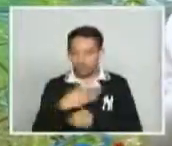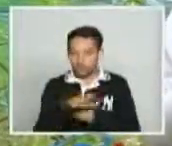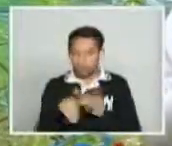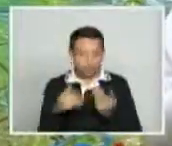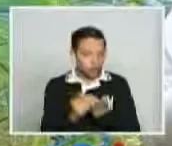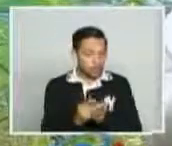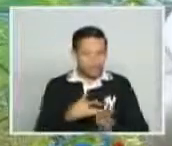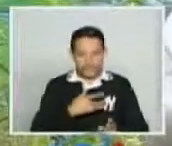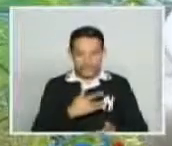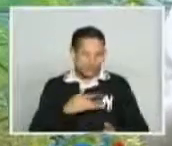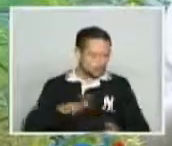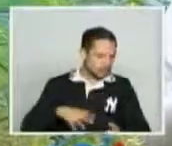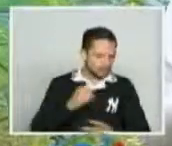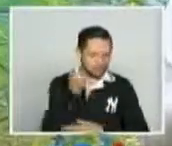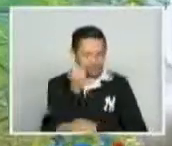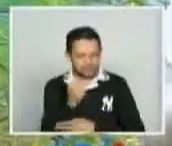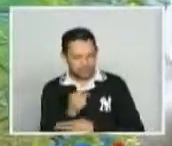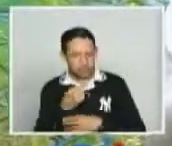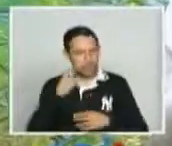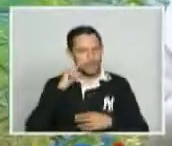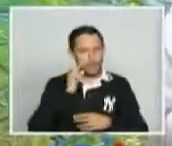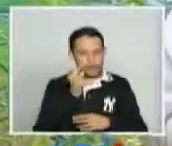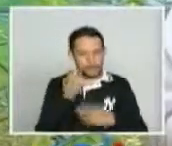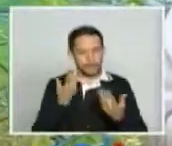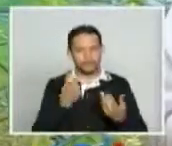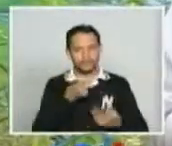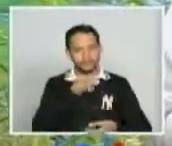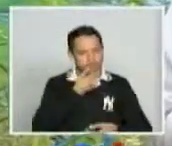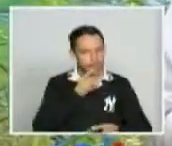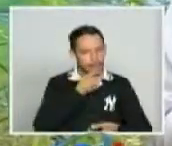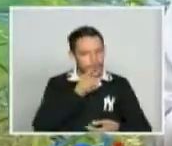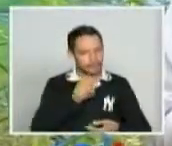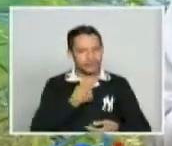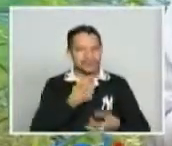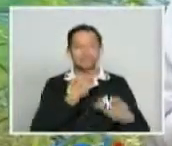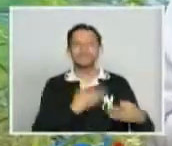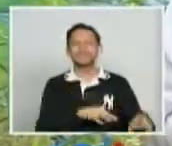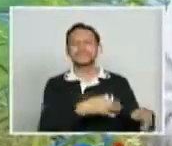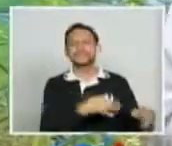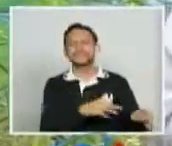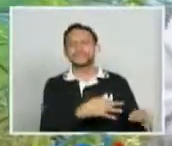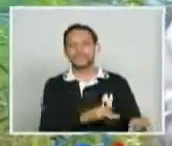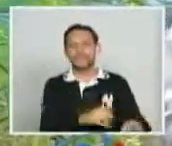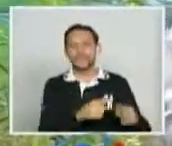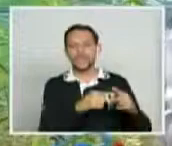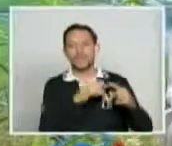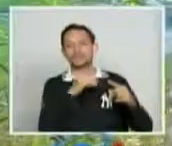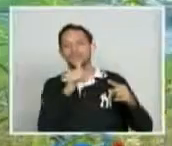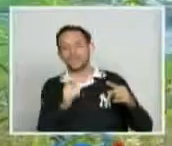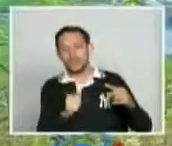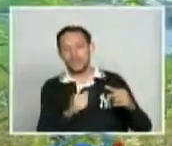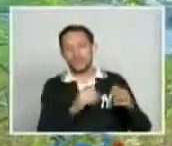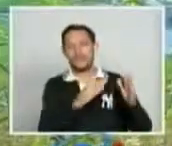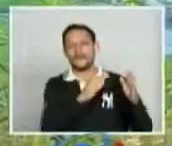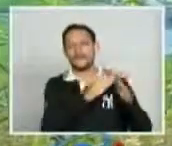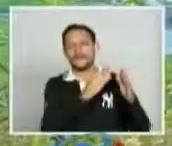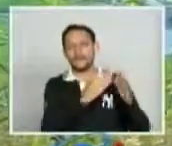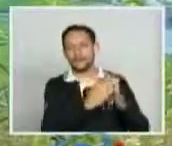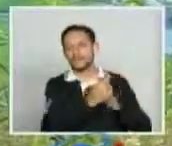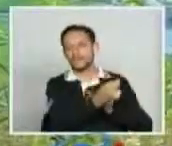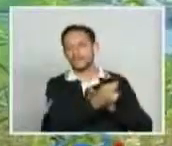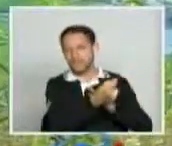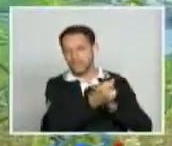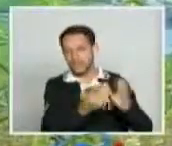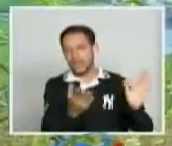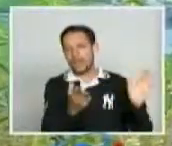síntomas y entonces están tomando unas vitaminitas. Mi tía me mandó tal cosa. En el nochero de mi